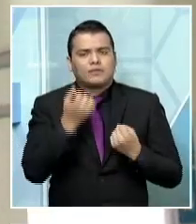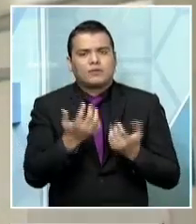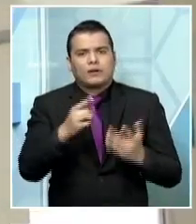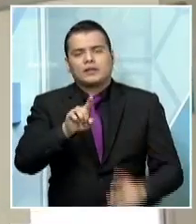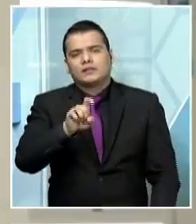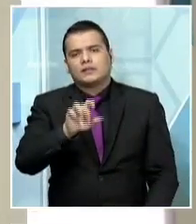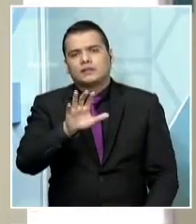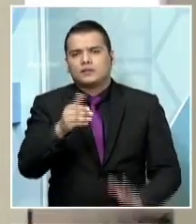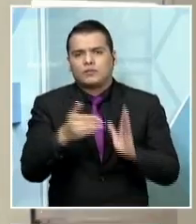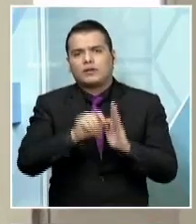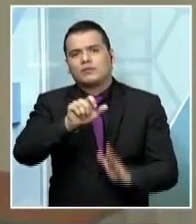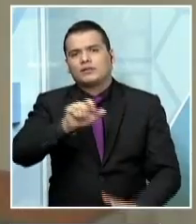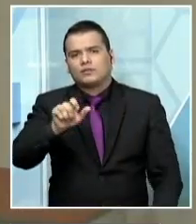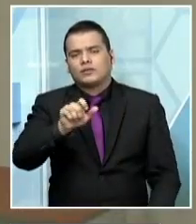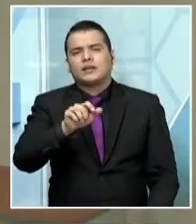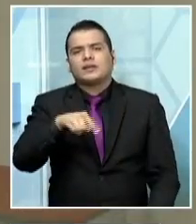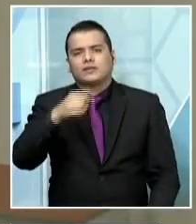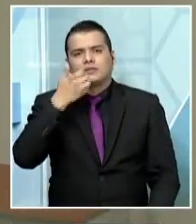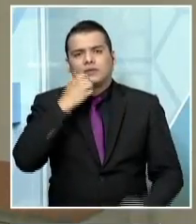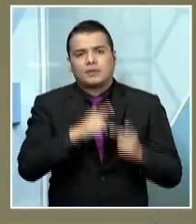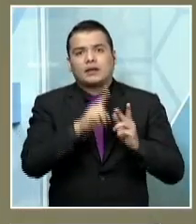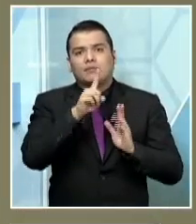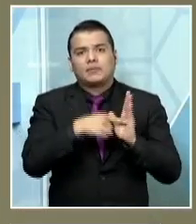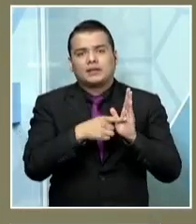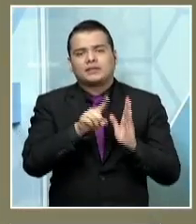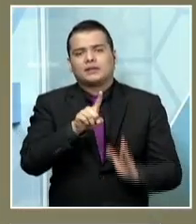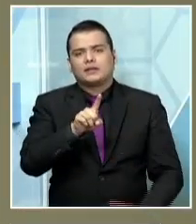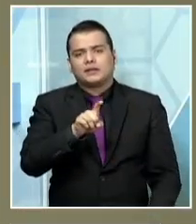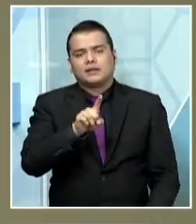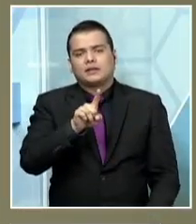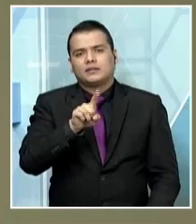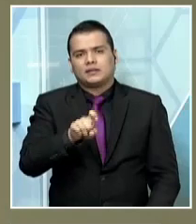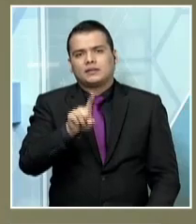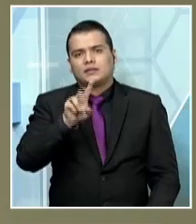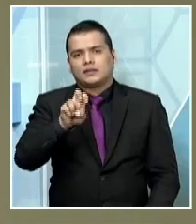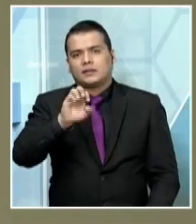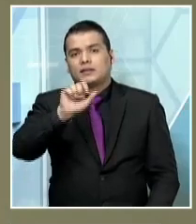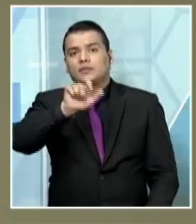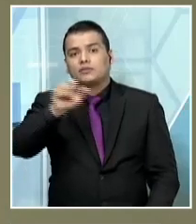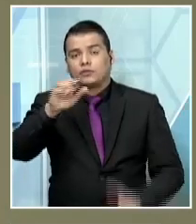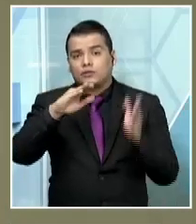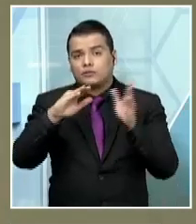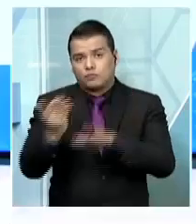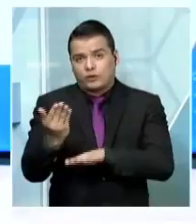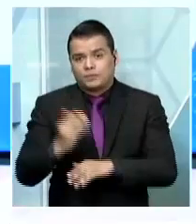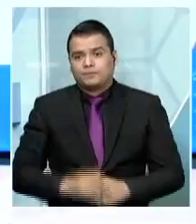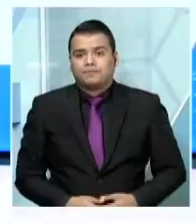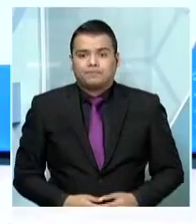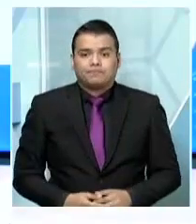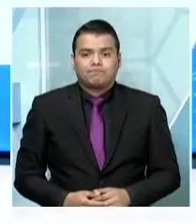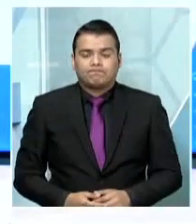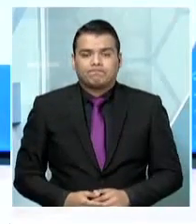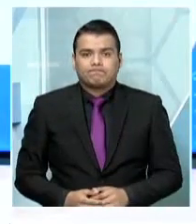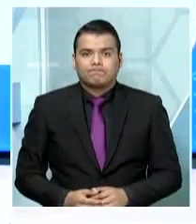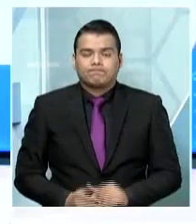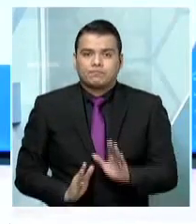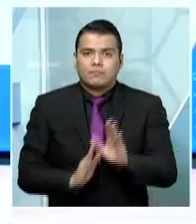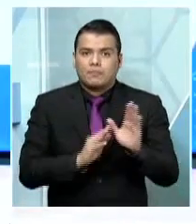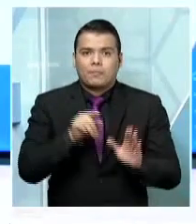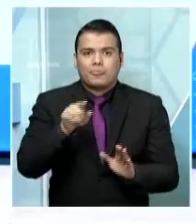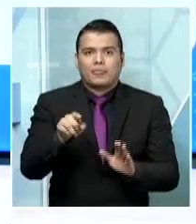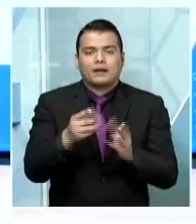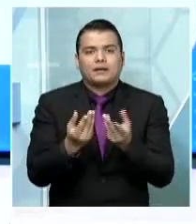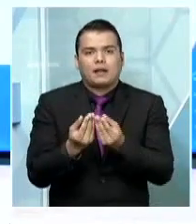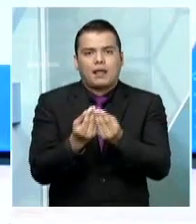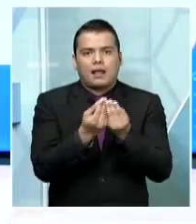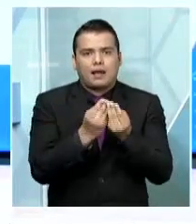casos de contagio de COVID-19 y 1.670 personas han fallecido por la enfermedad. Mientras tanto, la confirmación de un caso